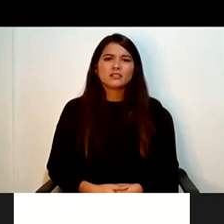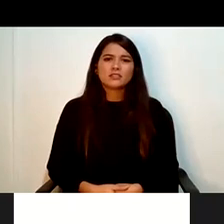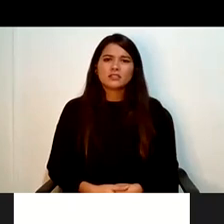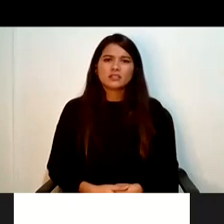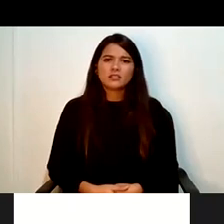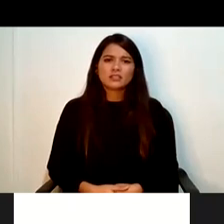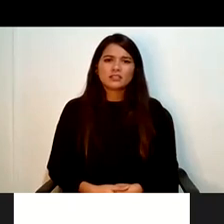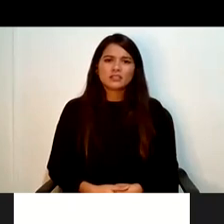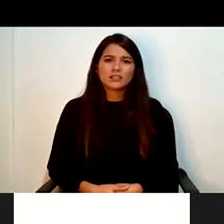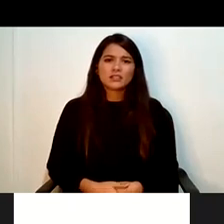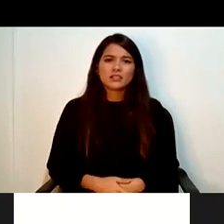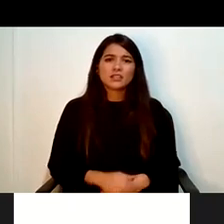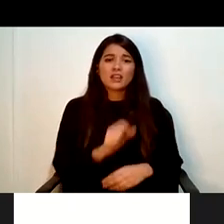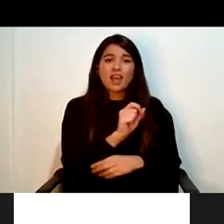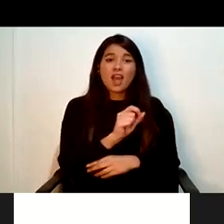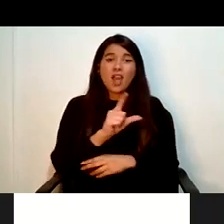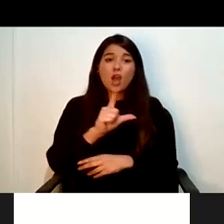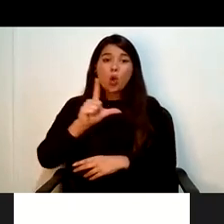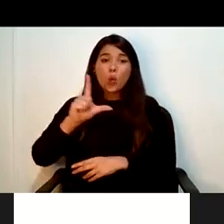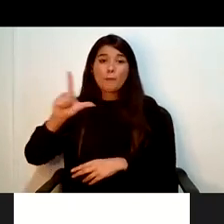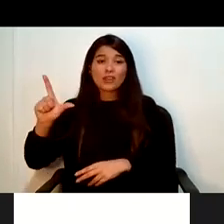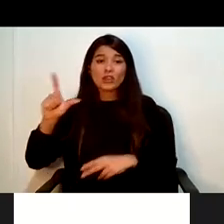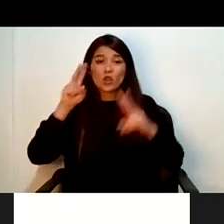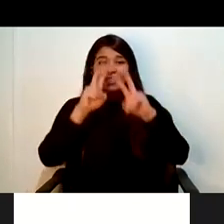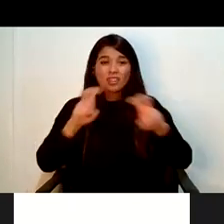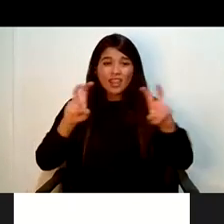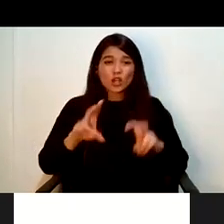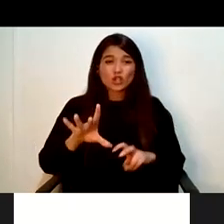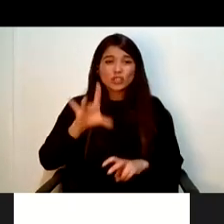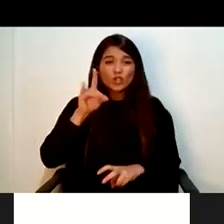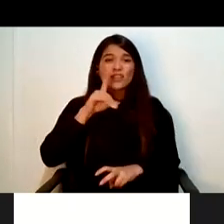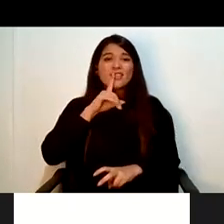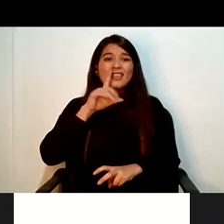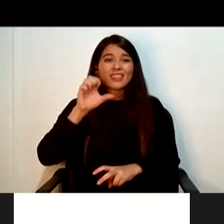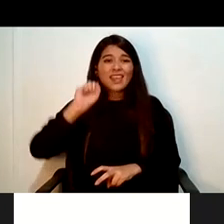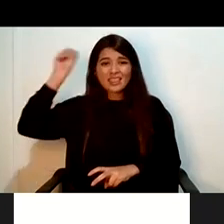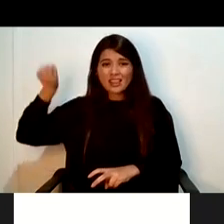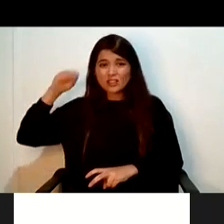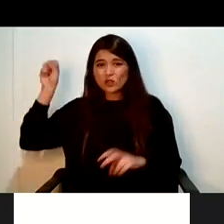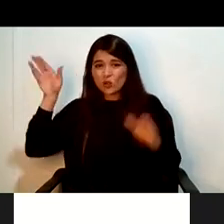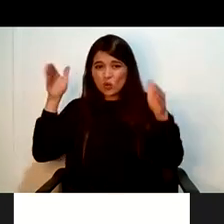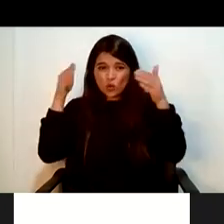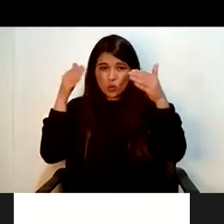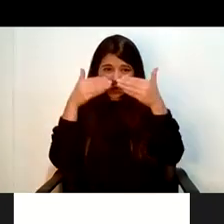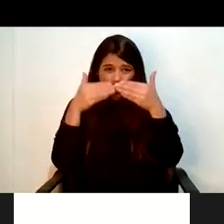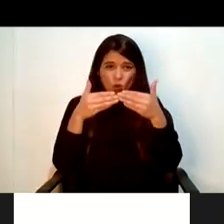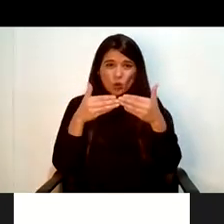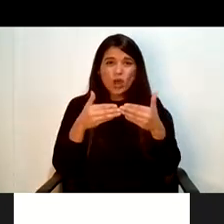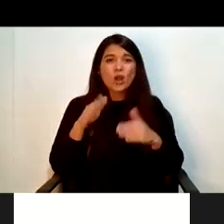A ver, aumento en el diagnóstico de TEA, eso no existe. A lo mejor aumento de la conducta